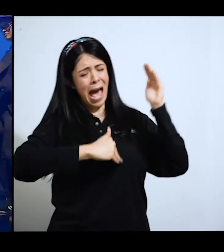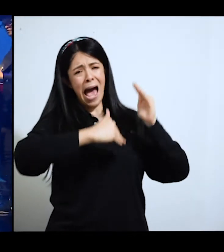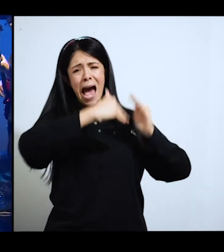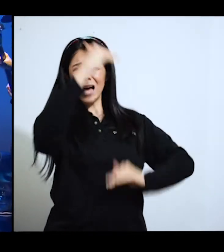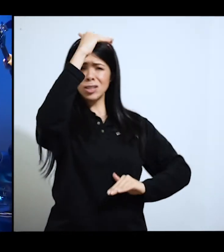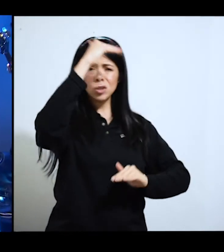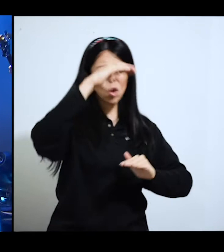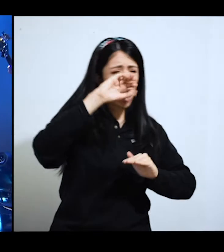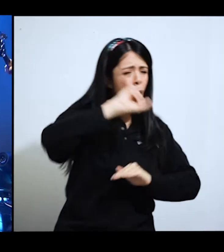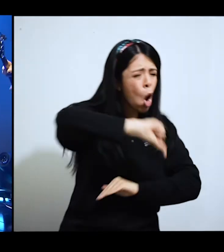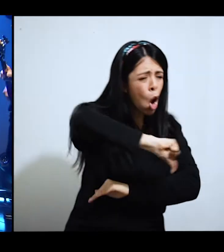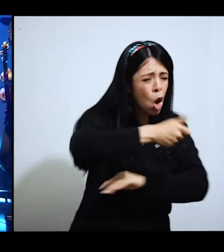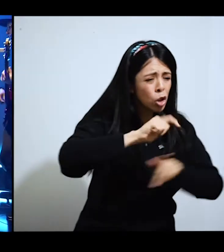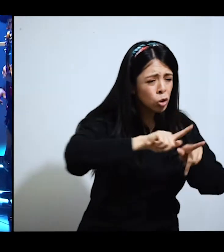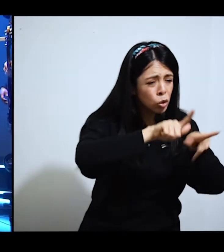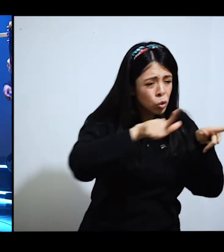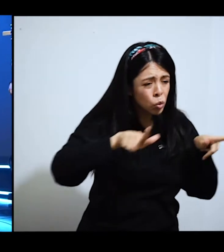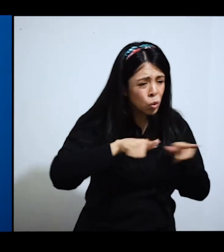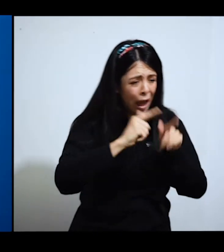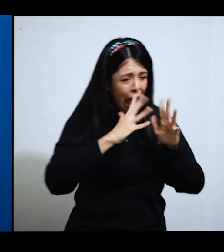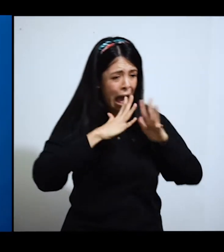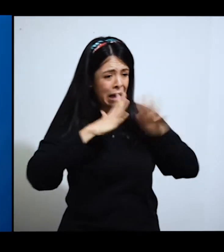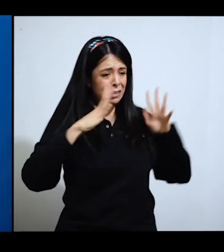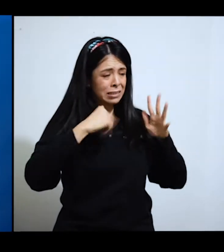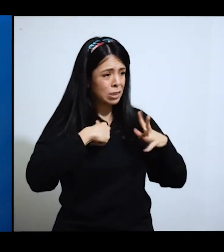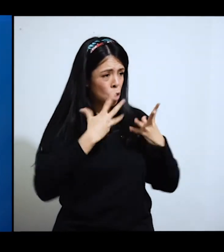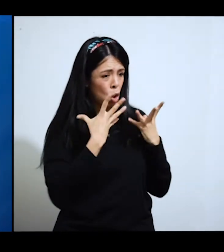lugar más alto,